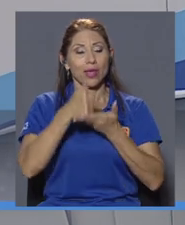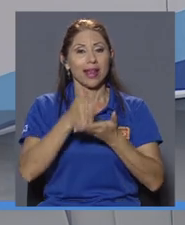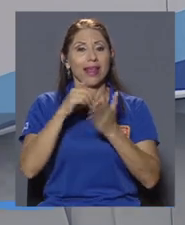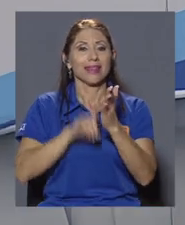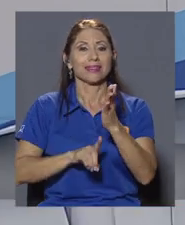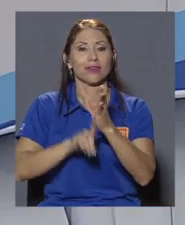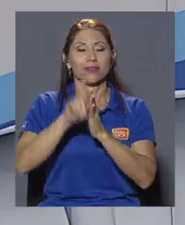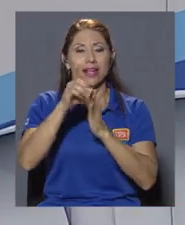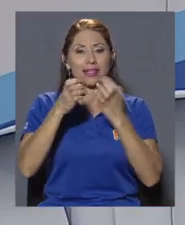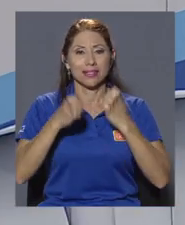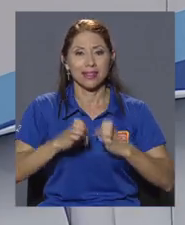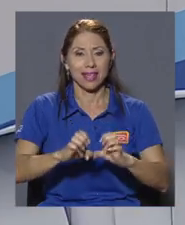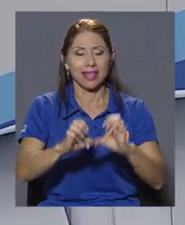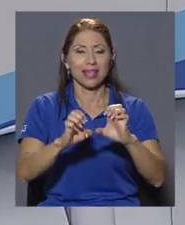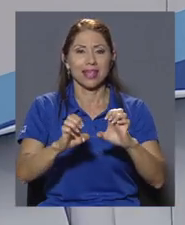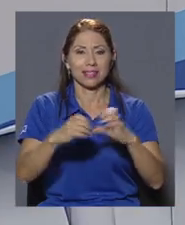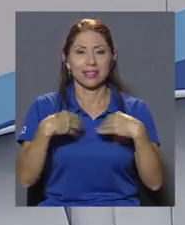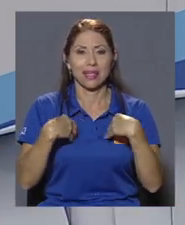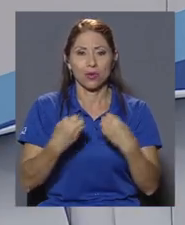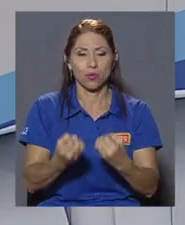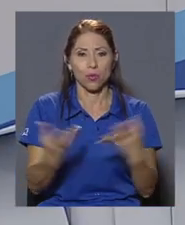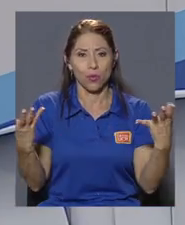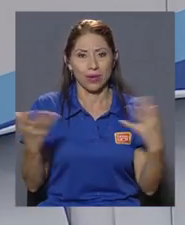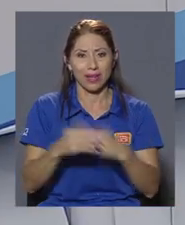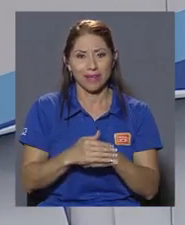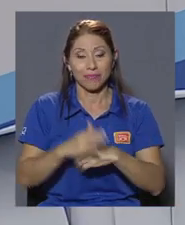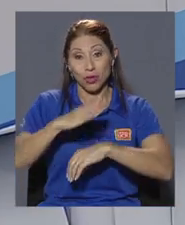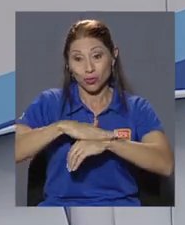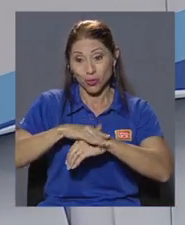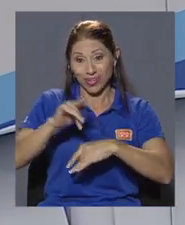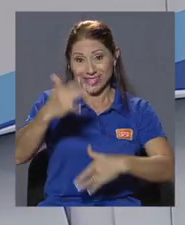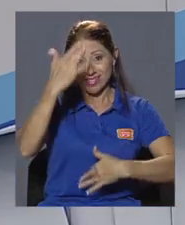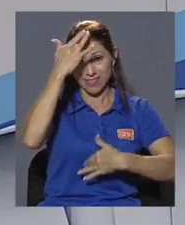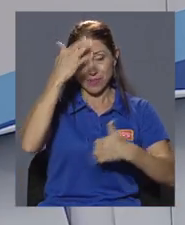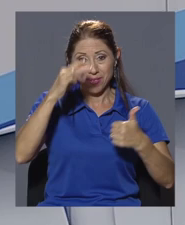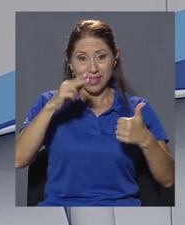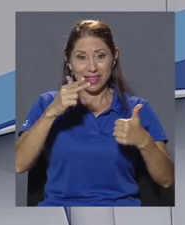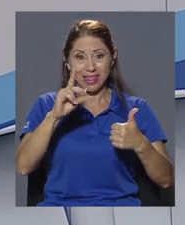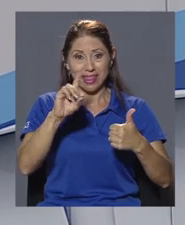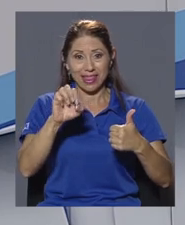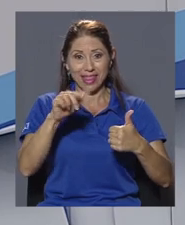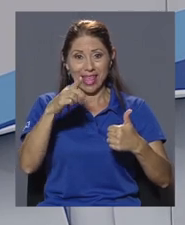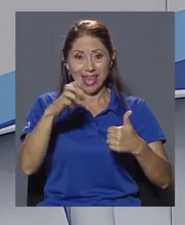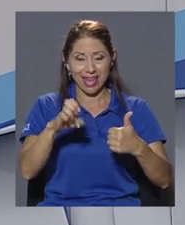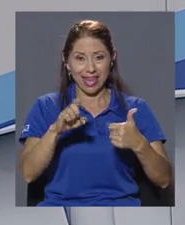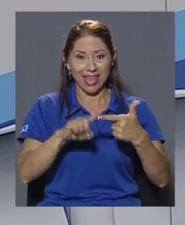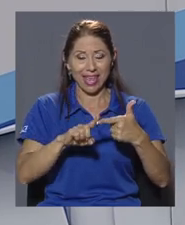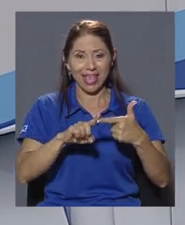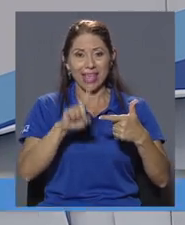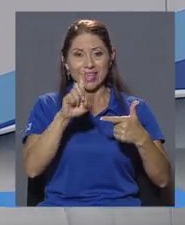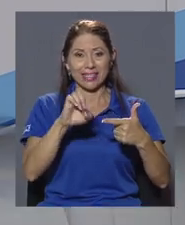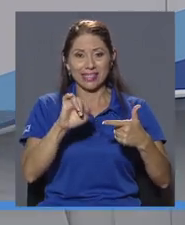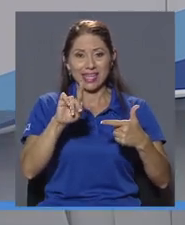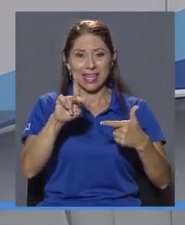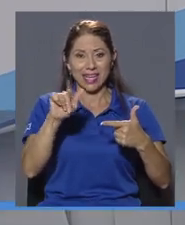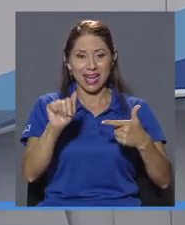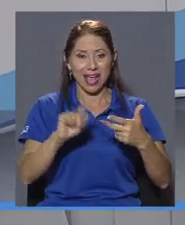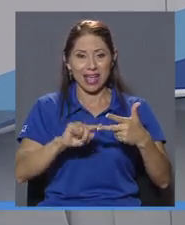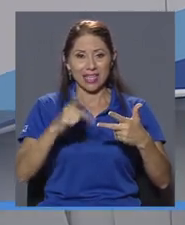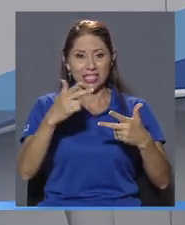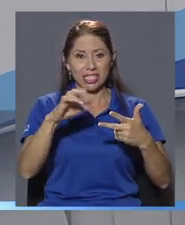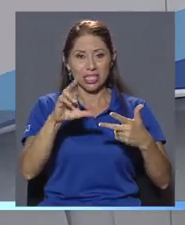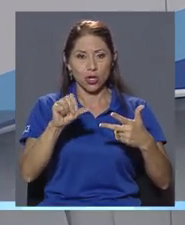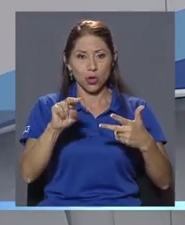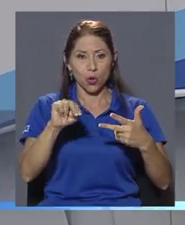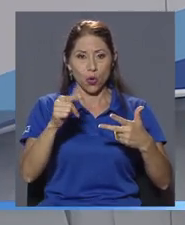desarrollar estrategias de salud pública con respecto a esas enfermedades del chikungunya y el cic para